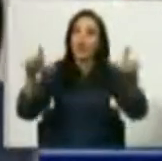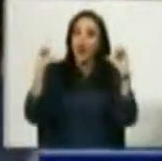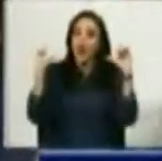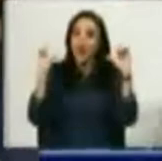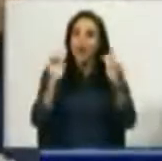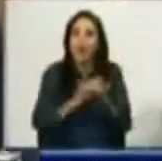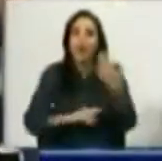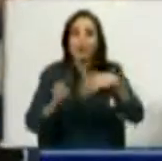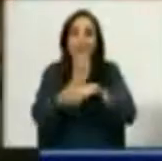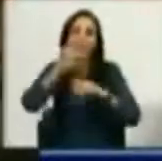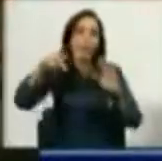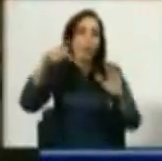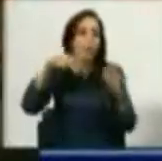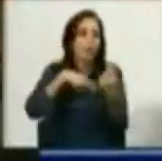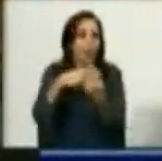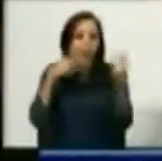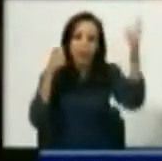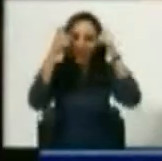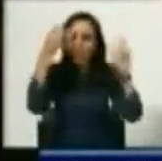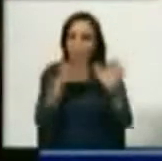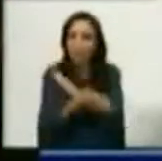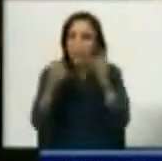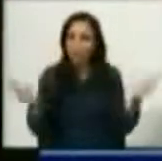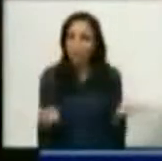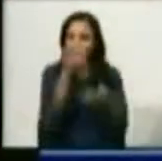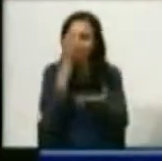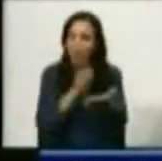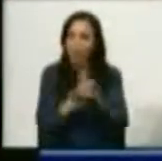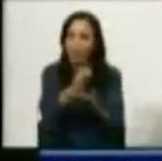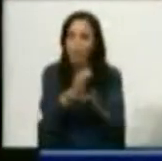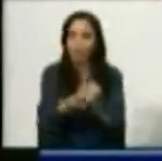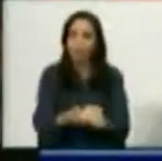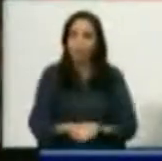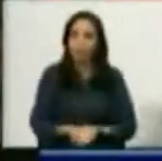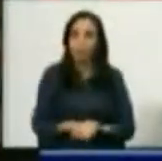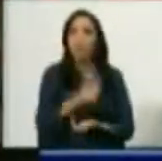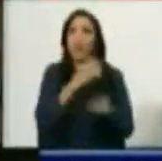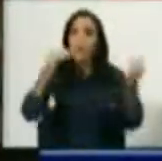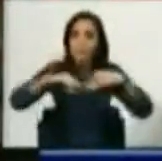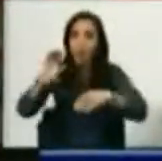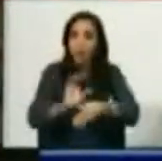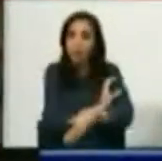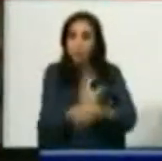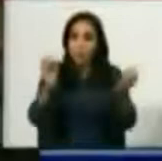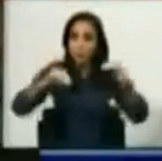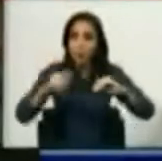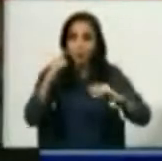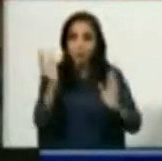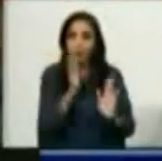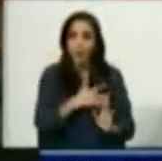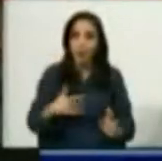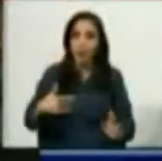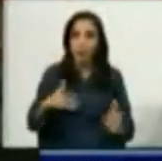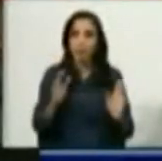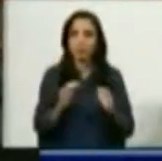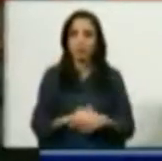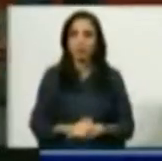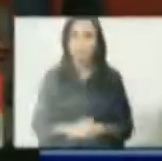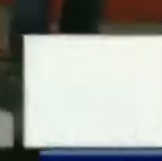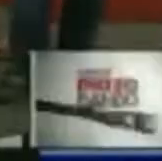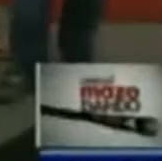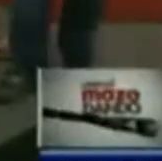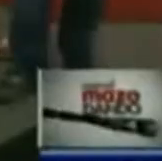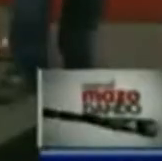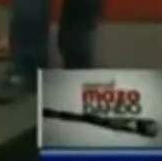Vargas numeral chavismo es vamos a escuchar más música vale que esta música está muy buena un